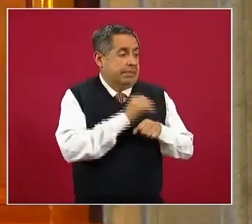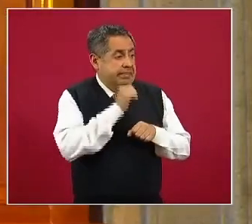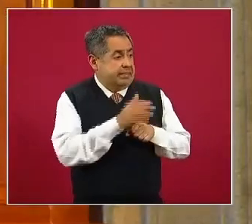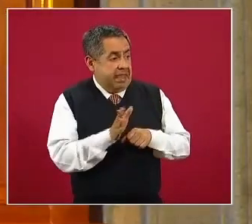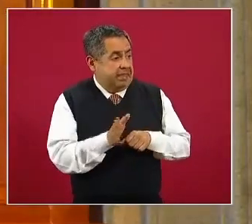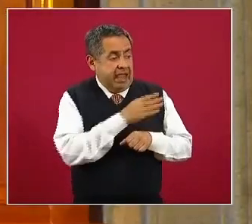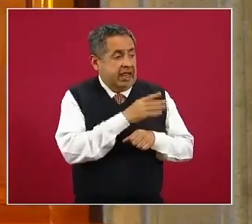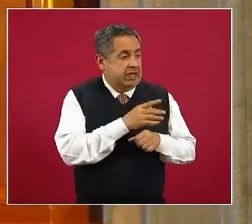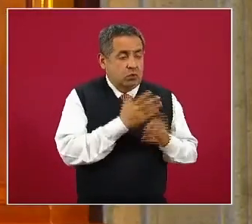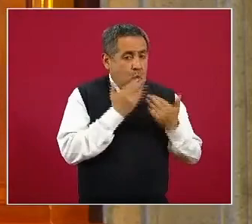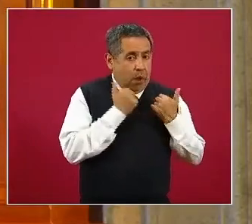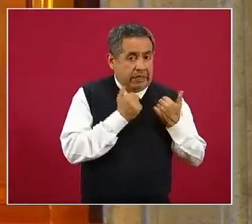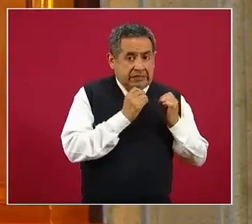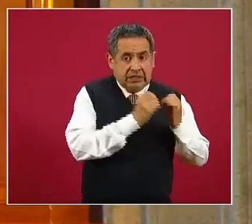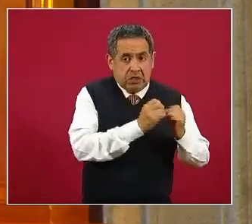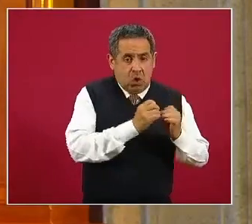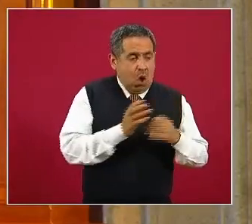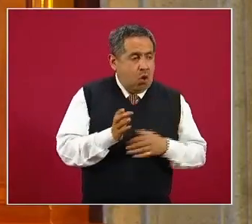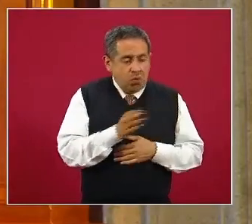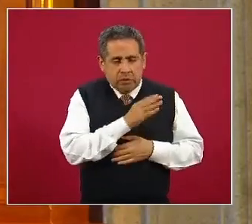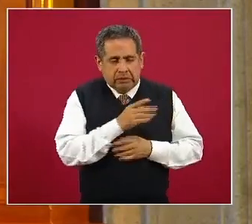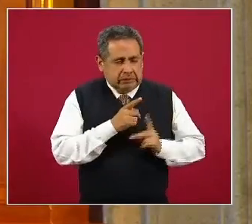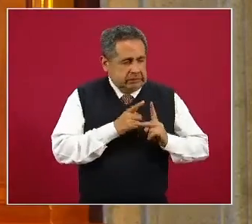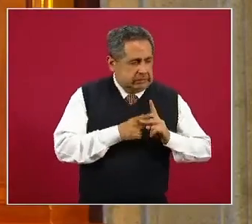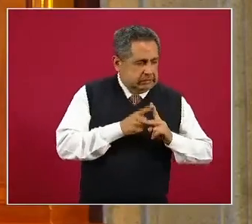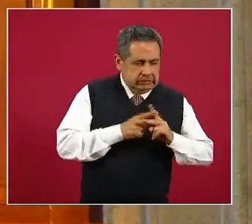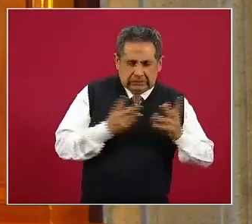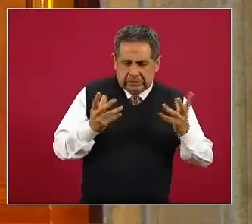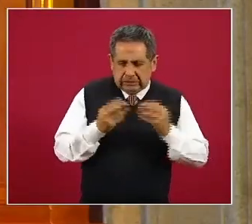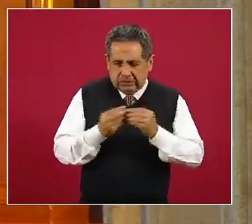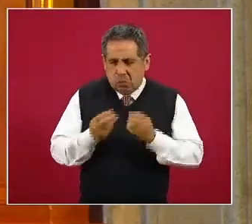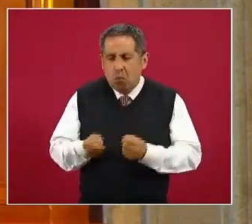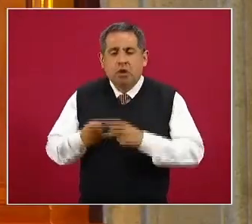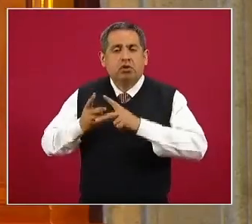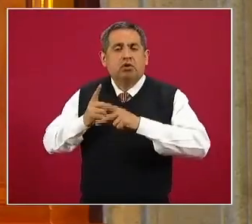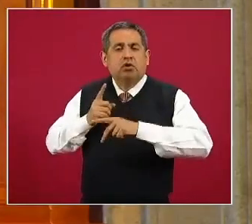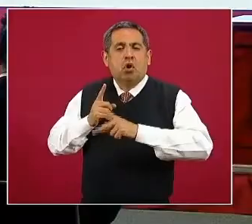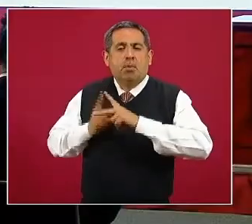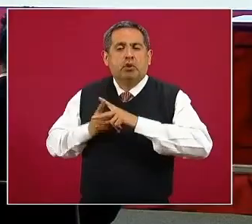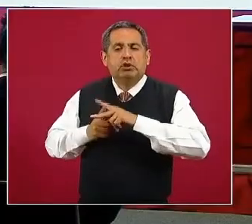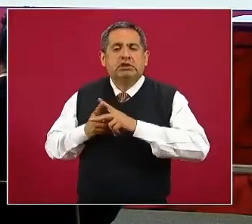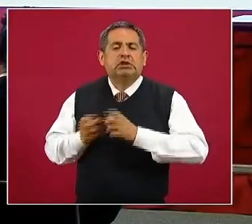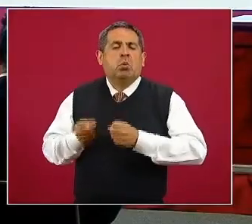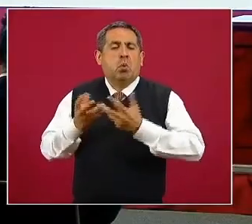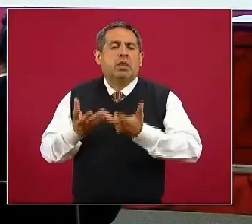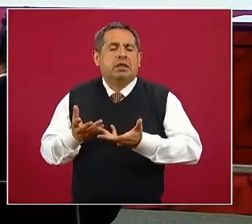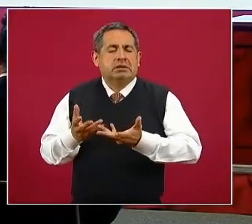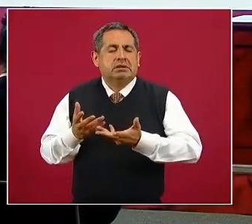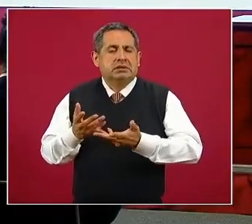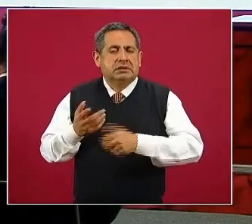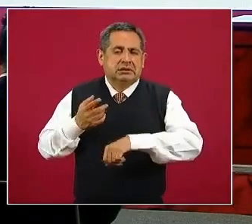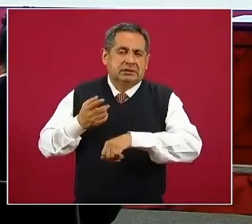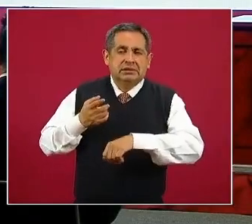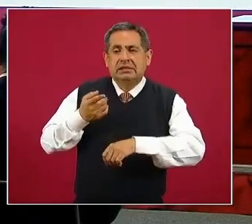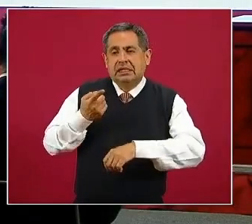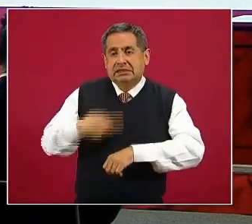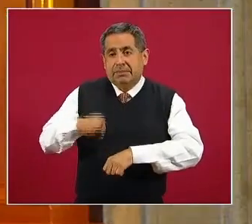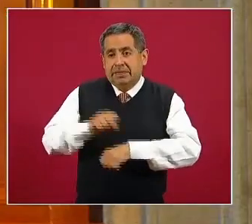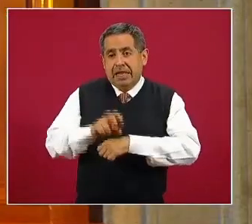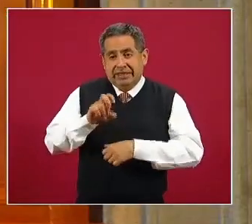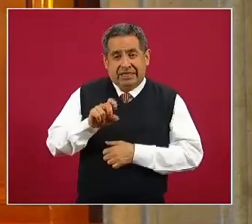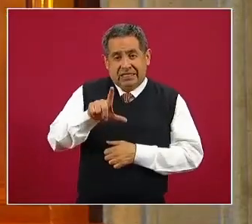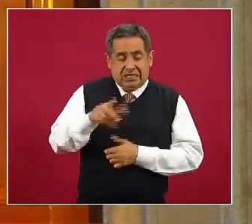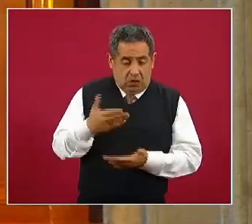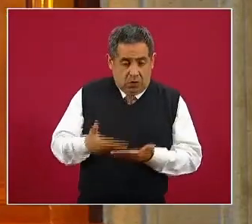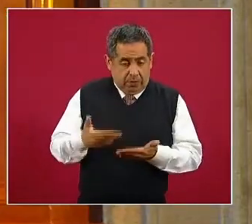un resultado negativo, podemos obtener el porcentaje de positividad. Y eso es precisamente lo que para la semana 37, que es la